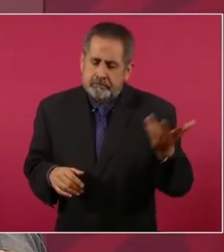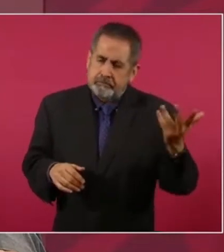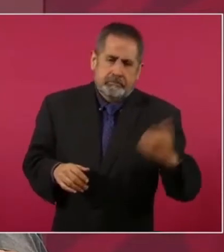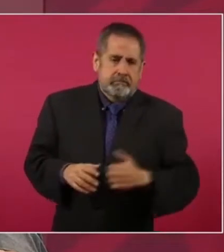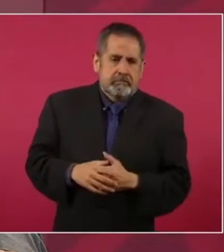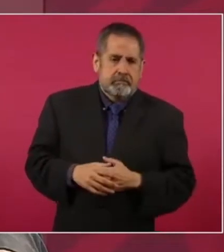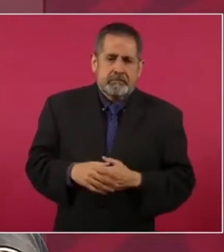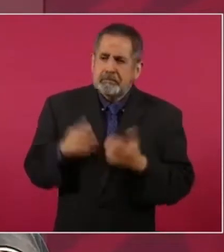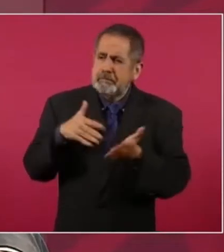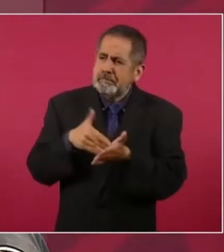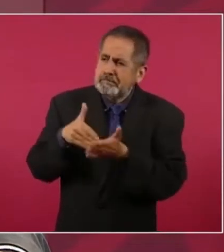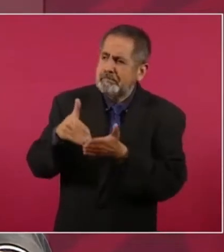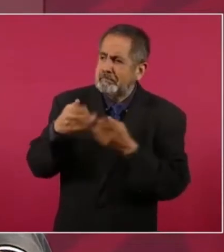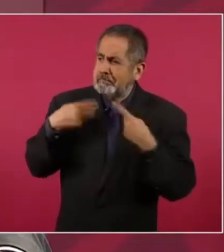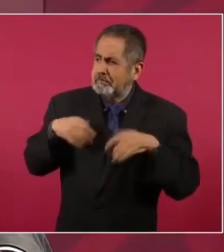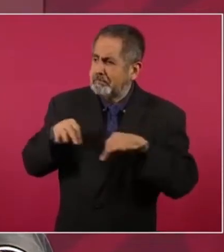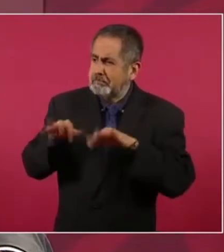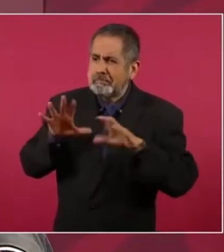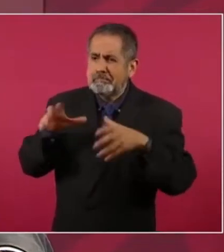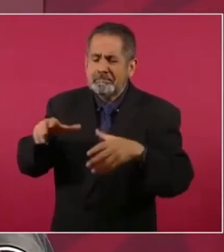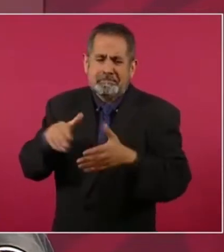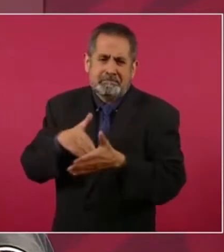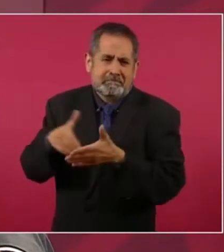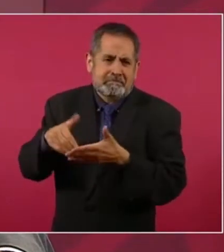a miles de trabajadores?